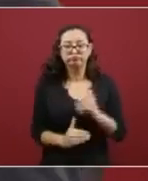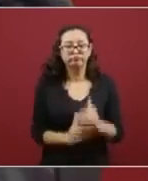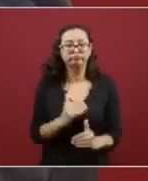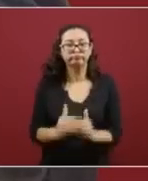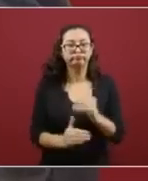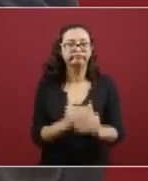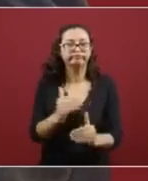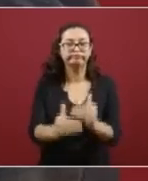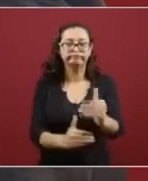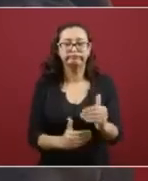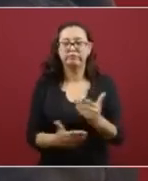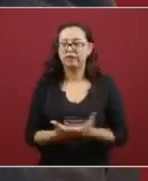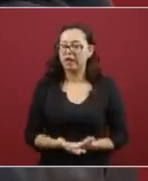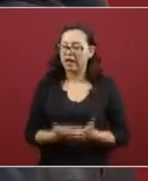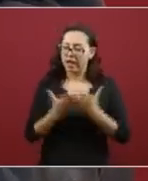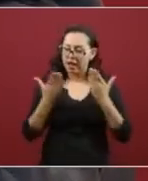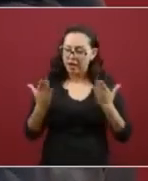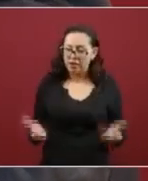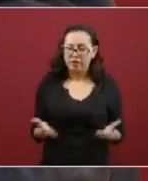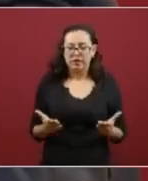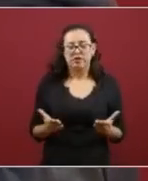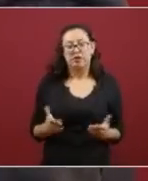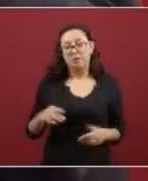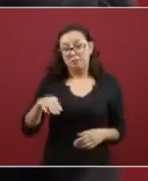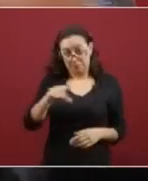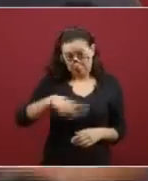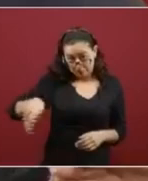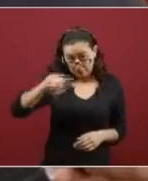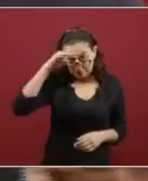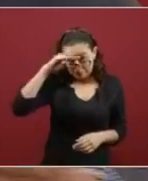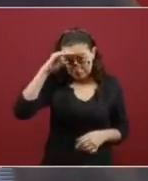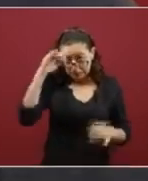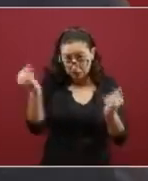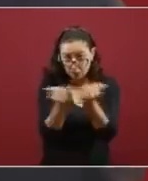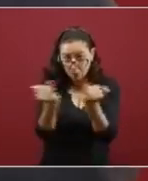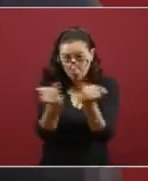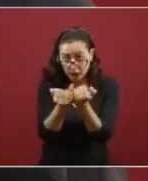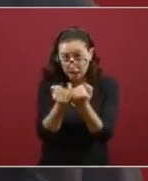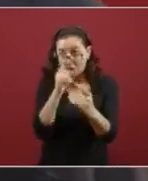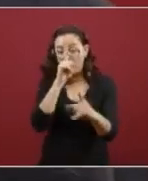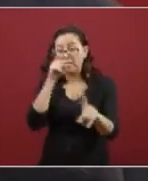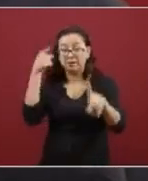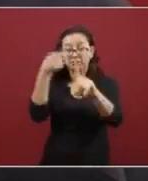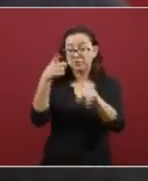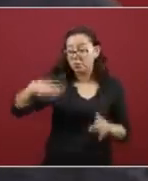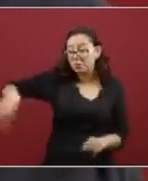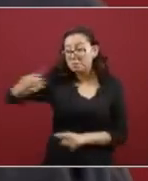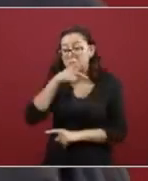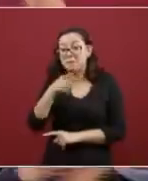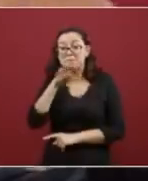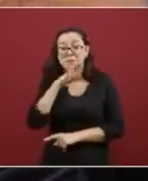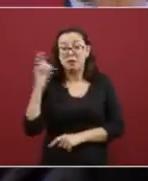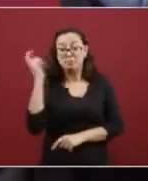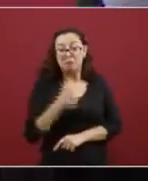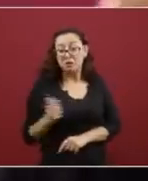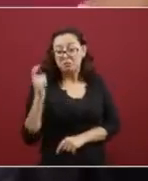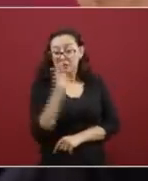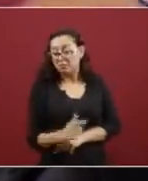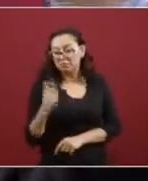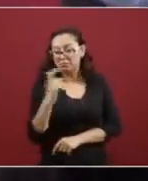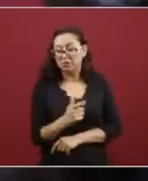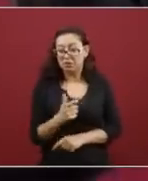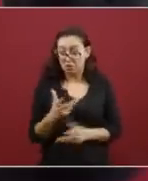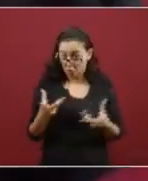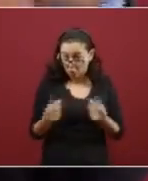Entonces, no queremos que se vaya a entender que ese es el propósito cuando se plantea